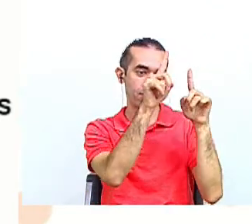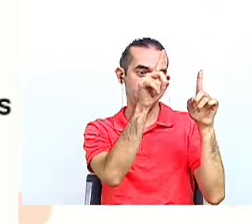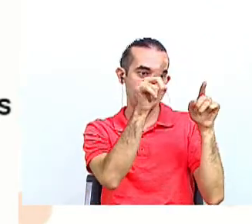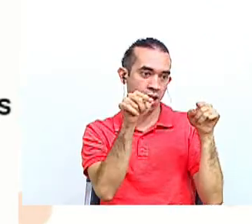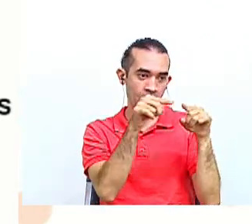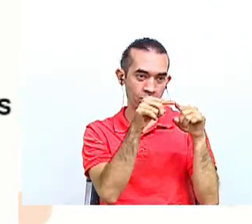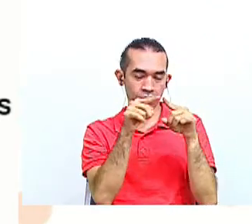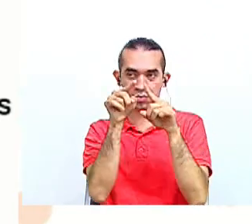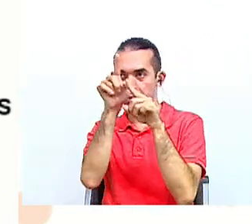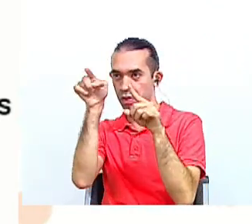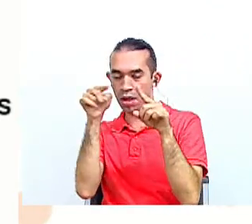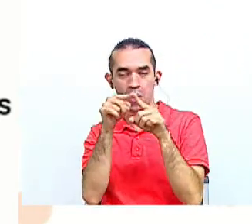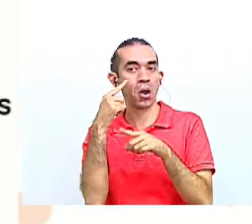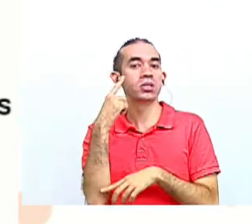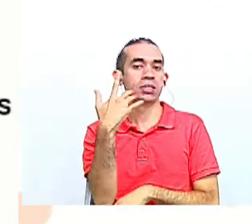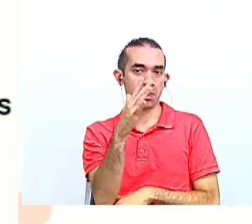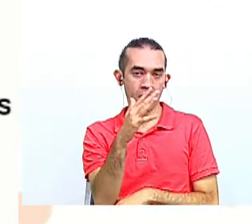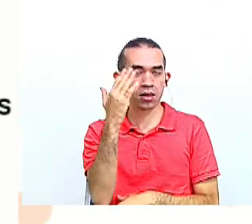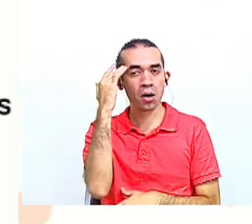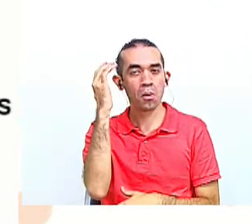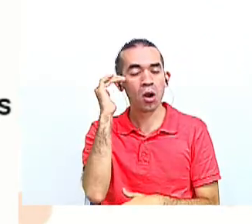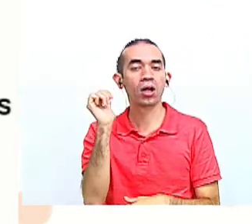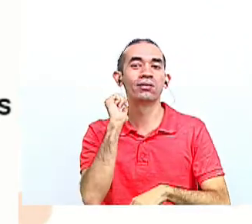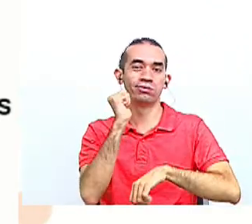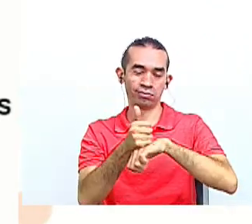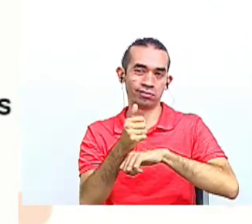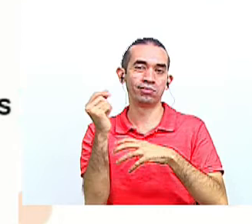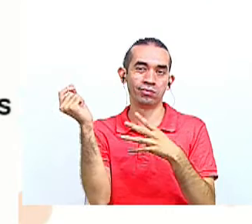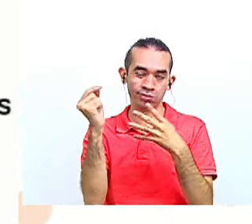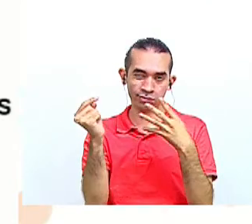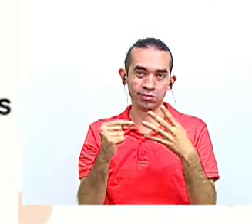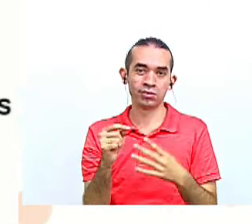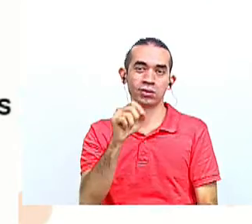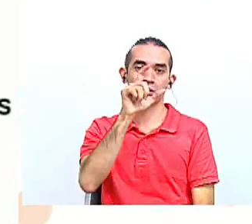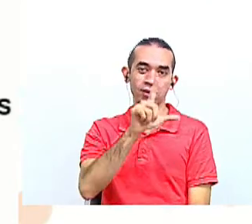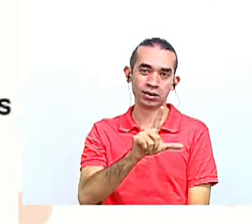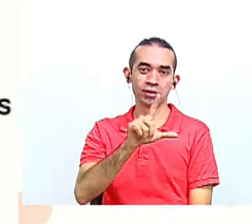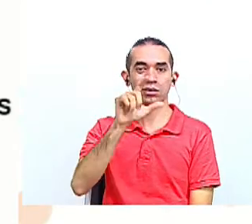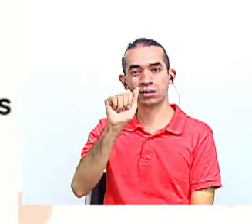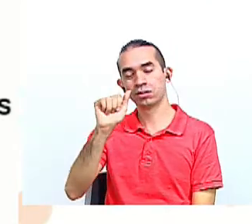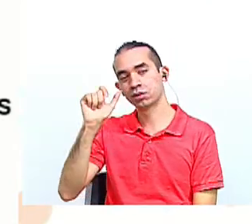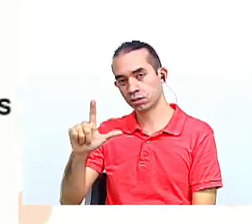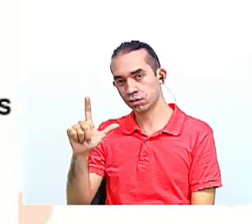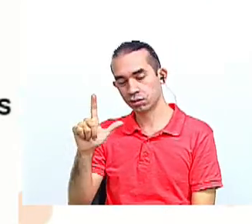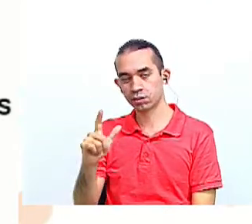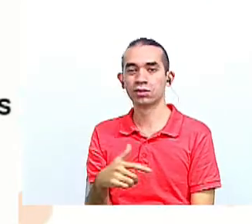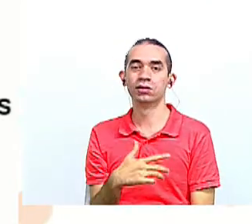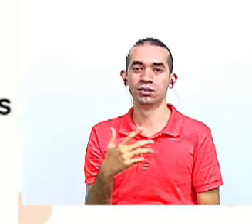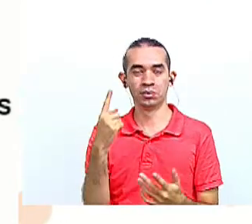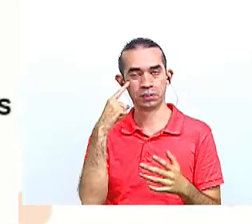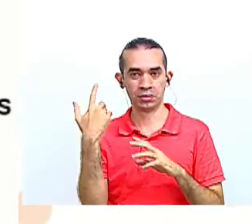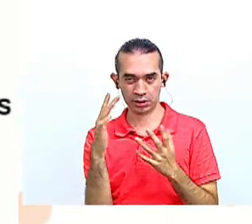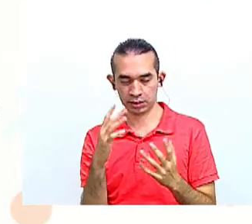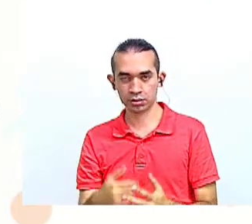ser semejantes por el criterio lado, ángulo, lado de